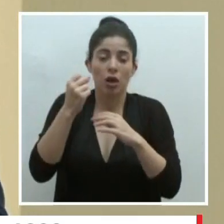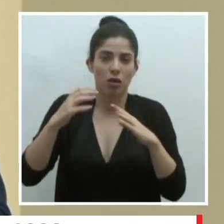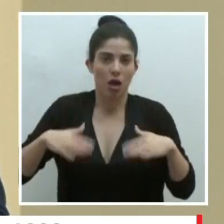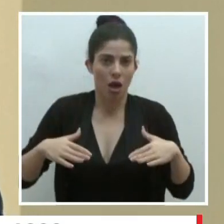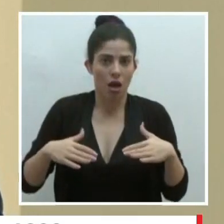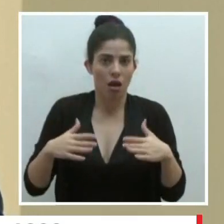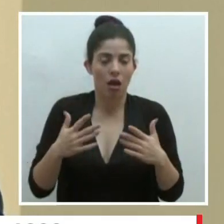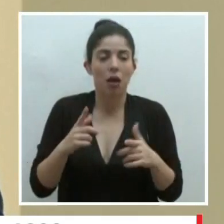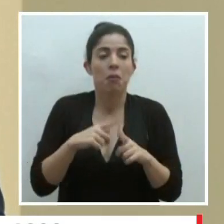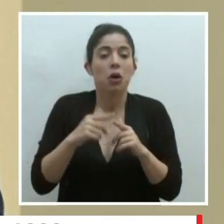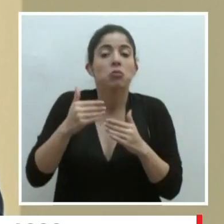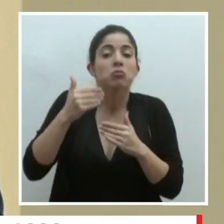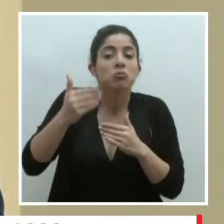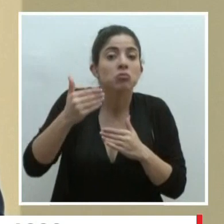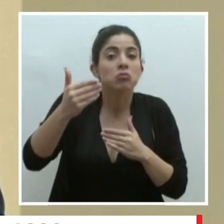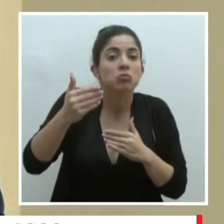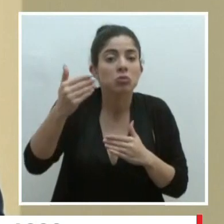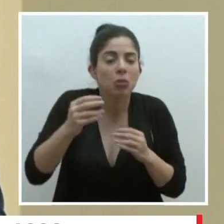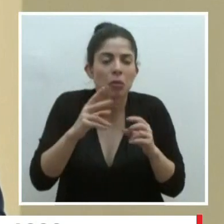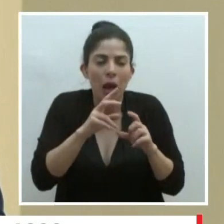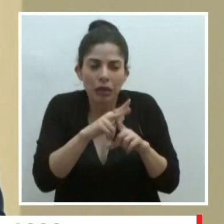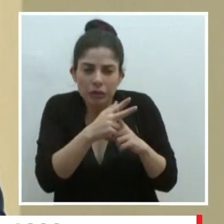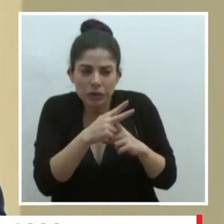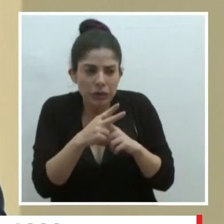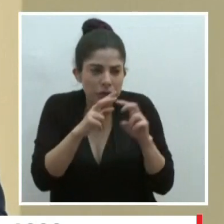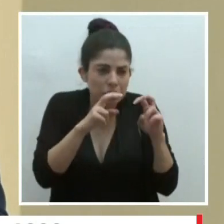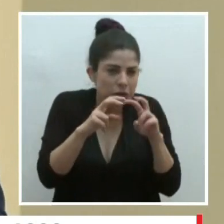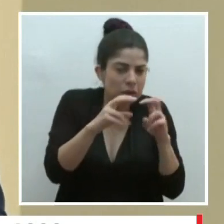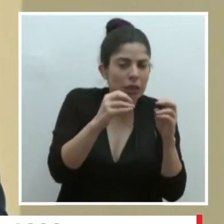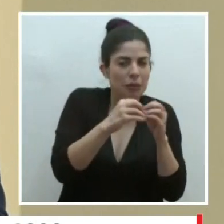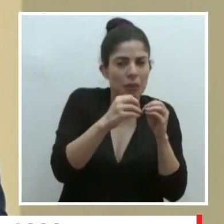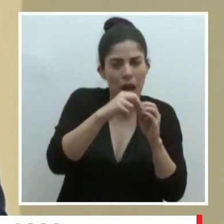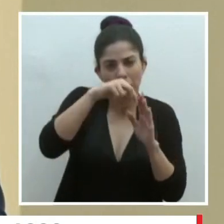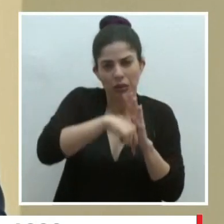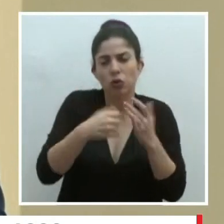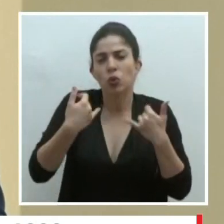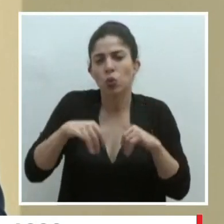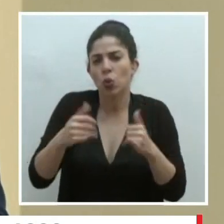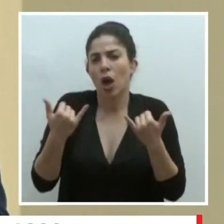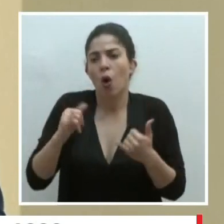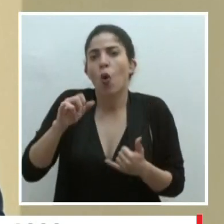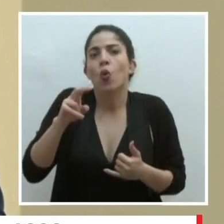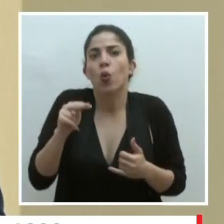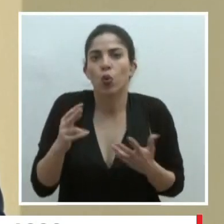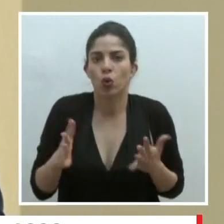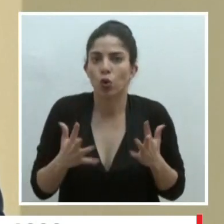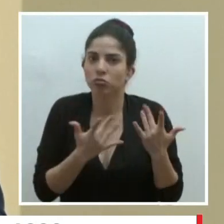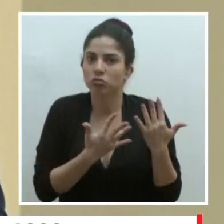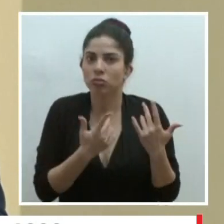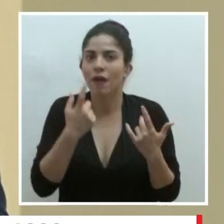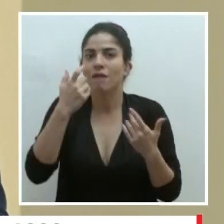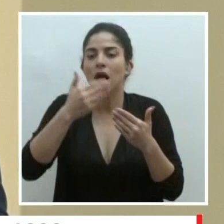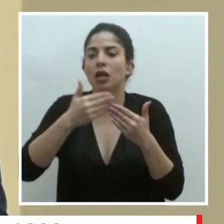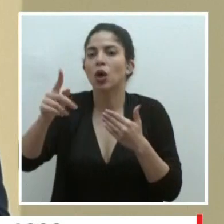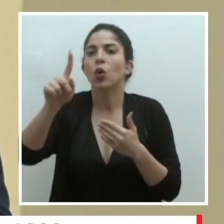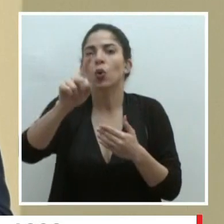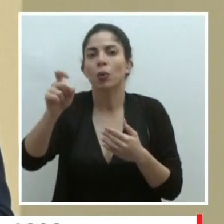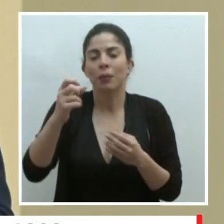pues en su momento ya lo vamos a todavía afinar con más detalle. Todavía estamos terminando junio, ¿verdad? Estamos hablando que todavía queda un